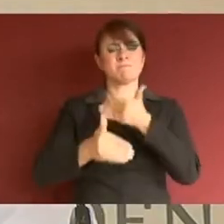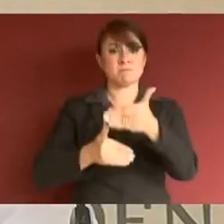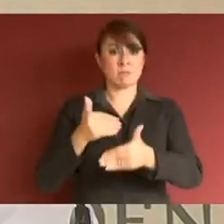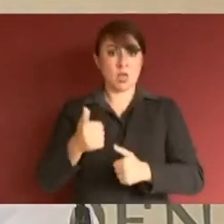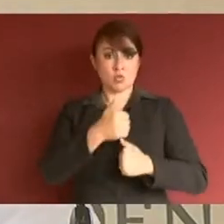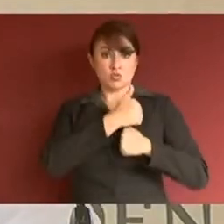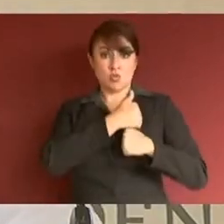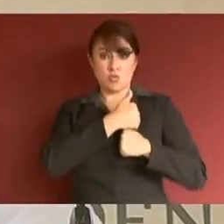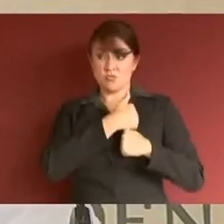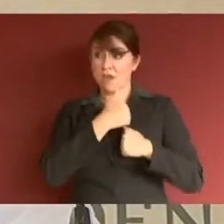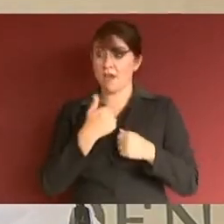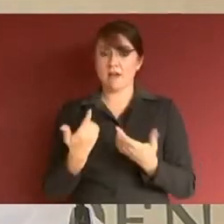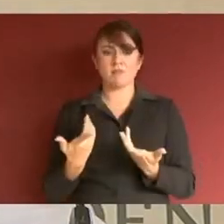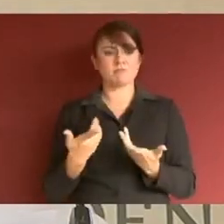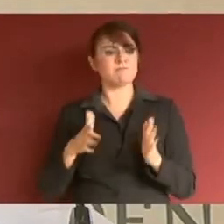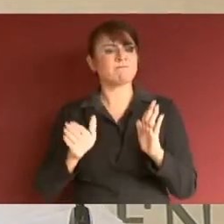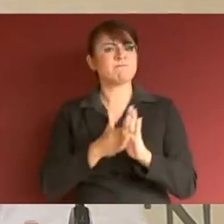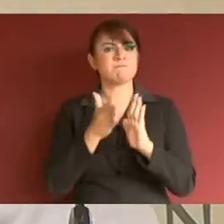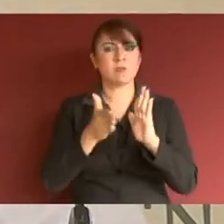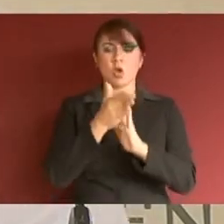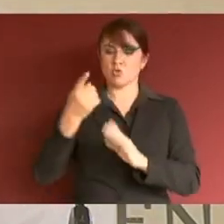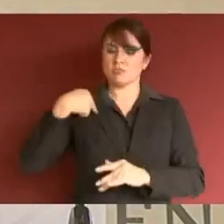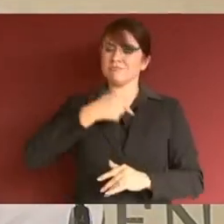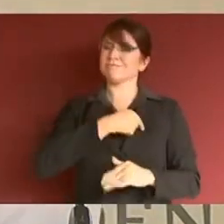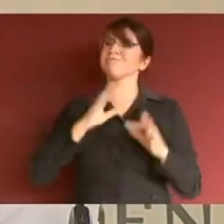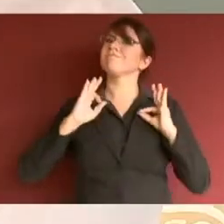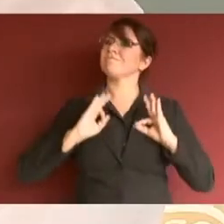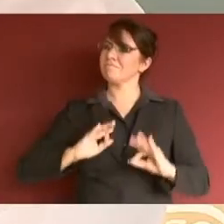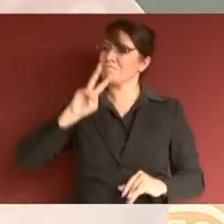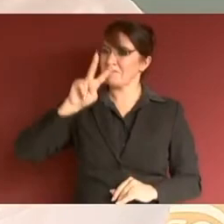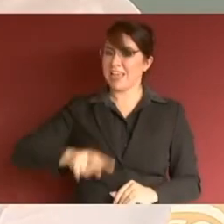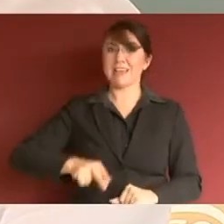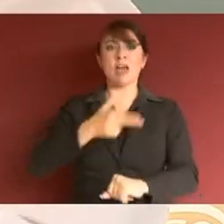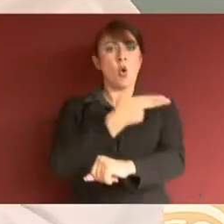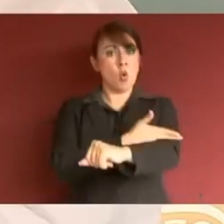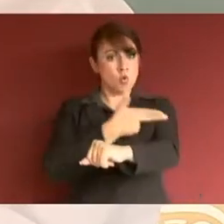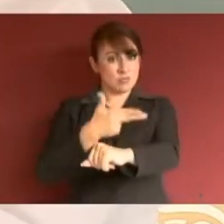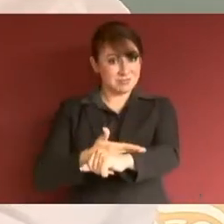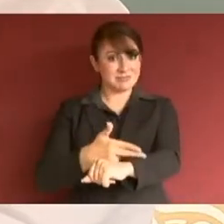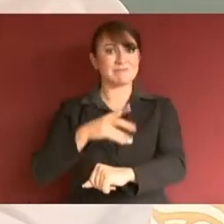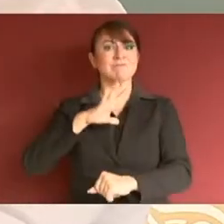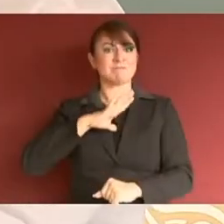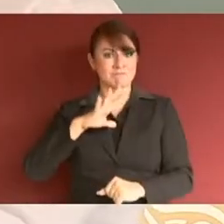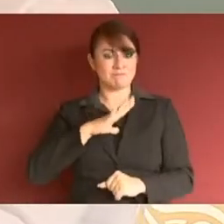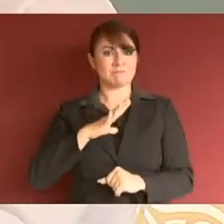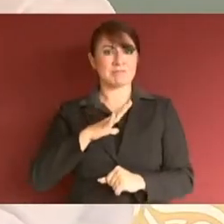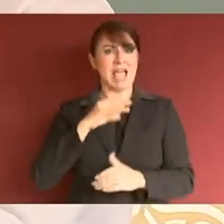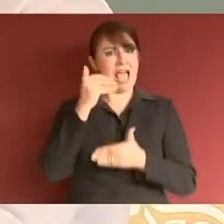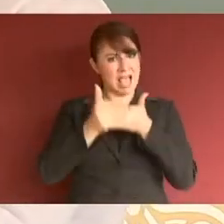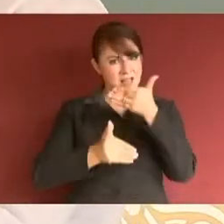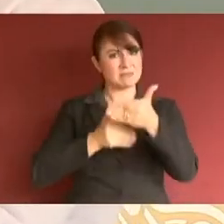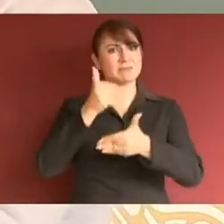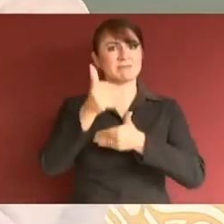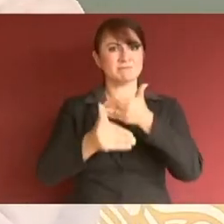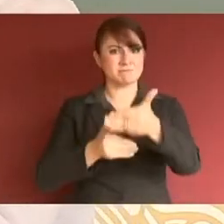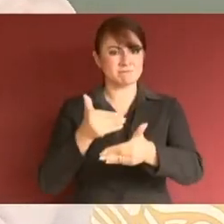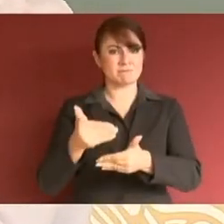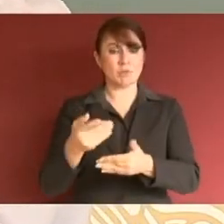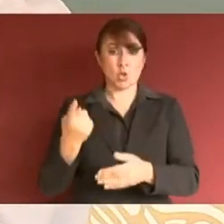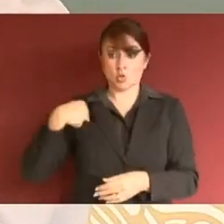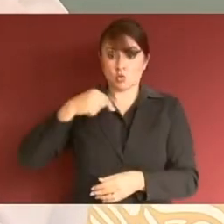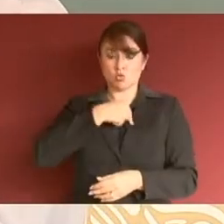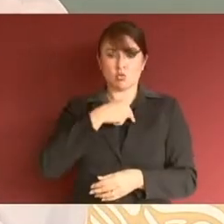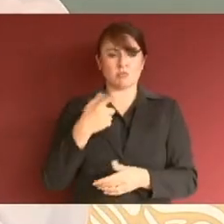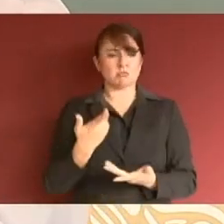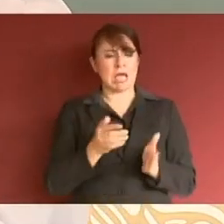ejército mexicano nos da certidumbre de que se trabaja honestamente y con el ánimo de avanzar, de concluir